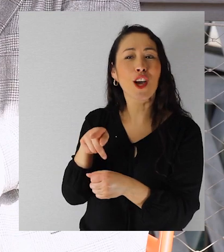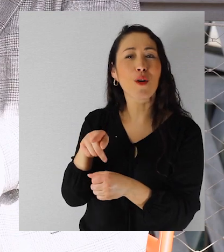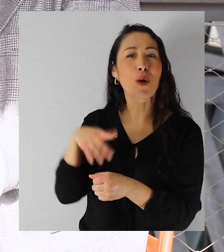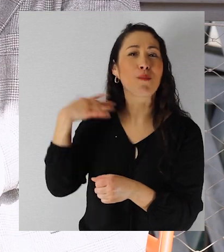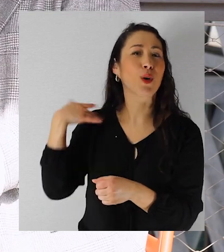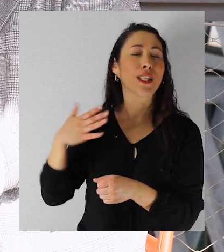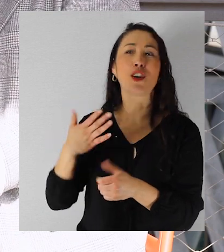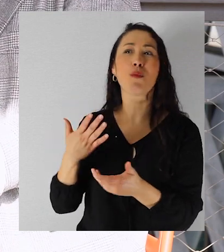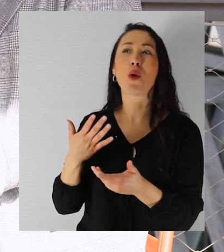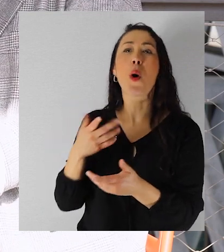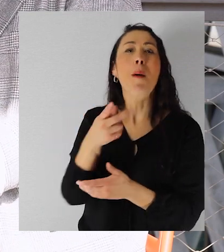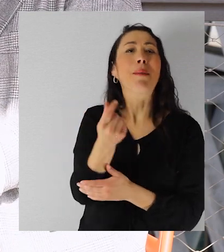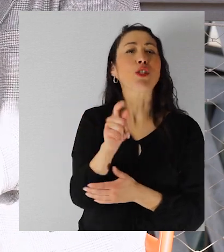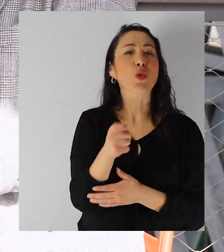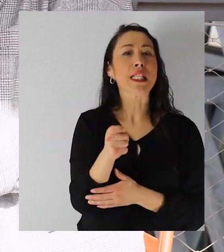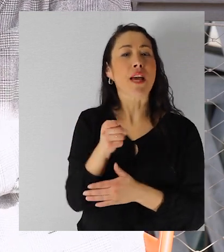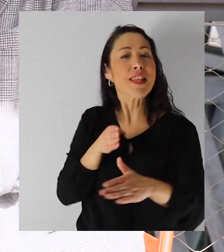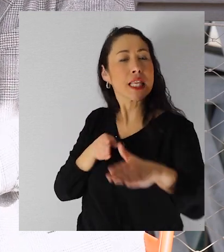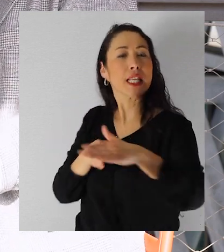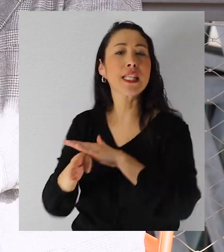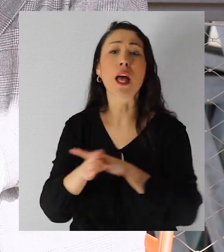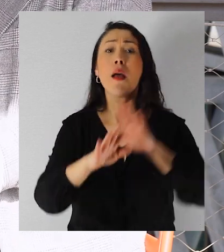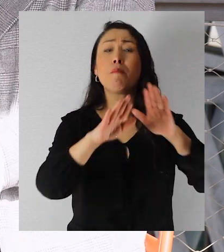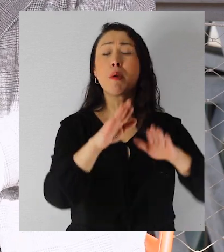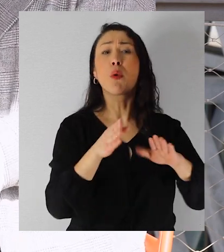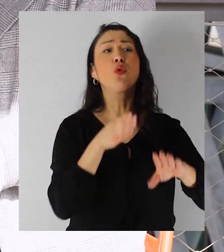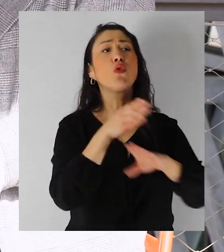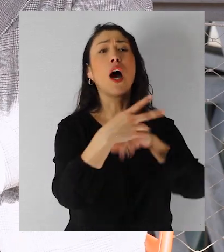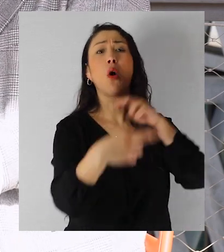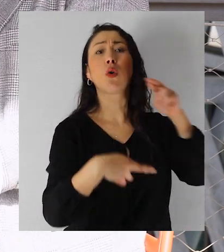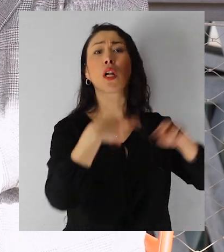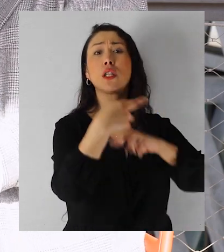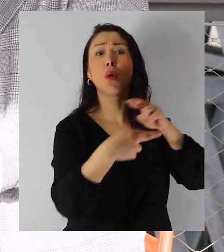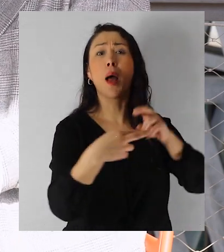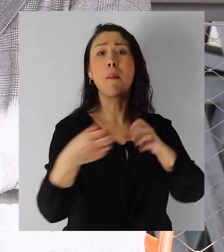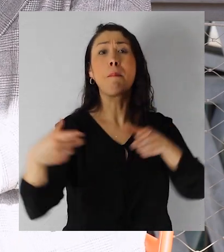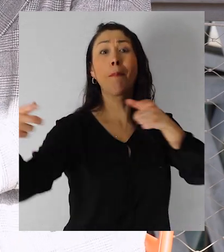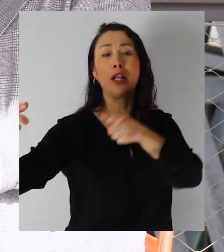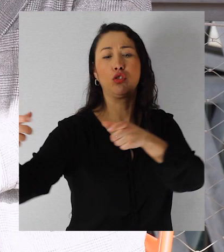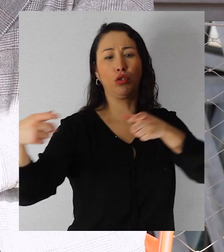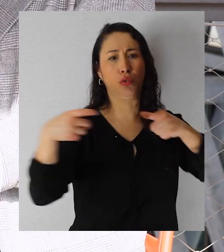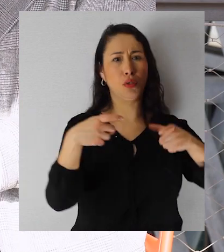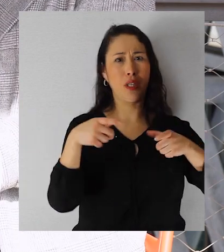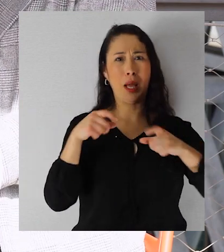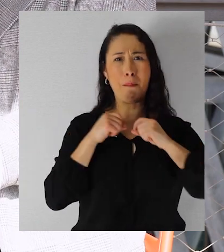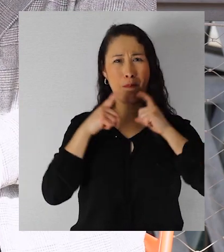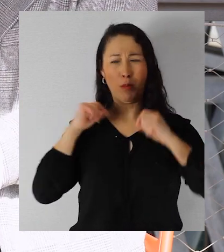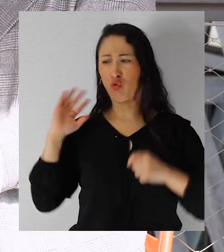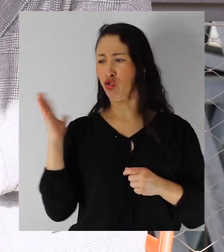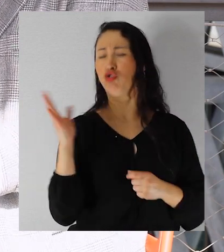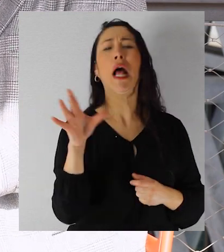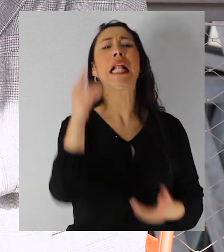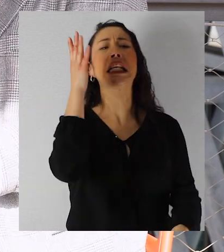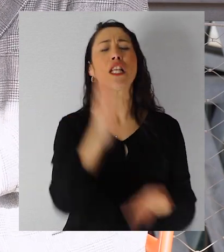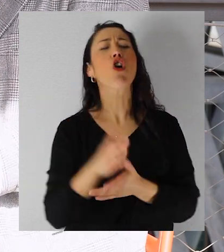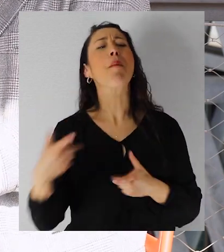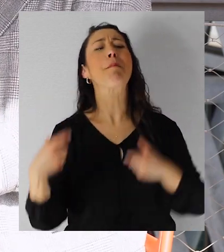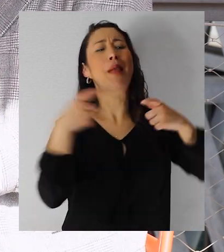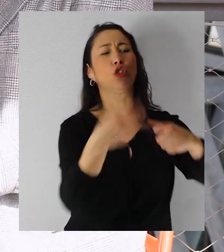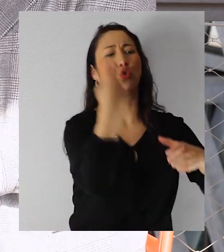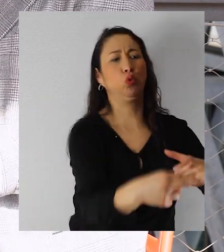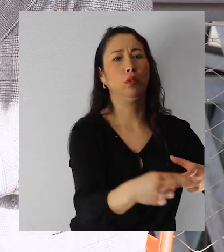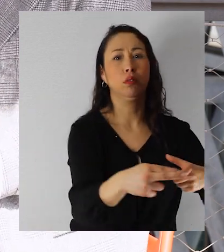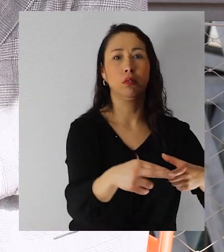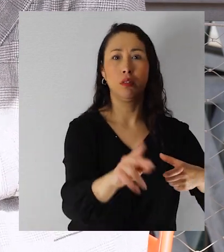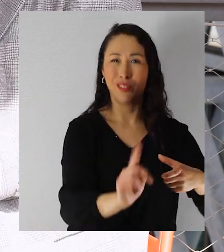creo que es universal. Es como cuando uno va a un restaurante y te sirven el plato que la persona, el mozo quiso que él decidió por ti, digamos, Claro.